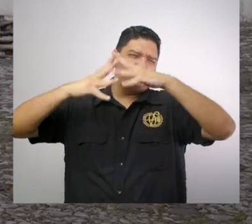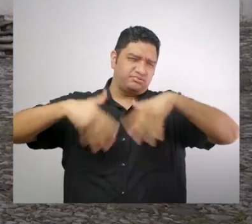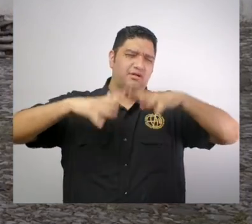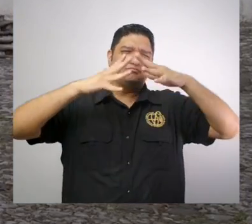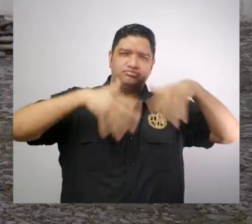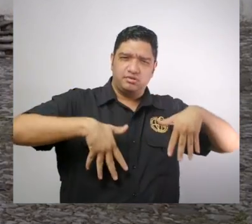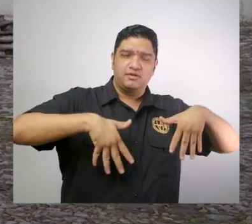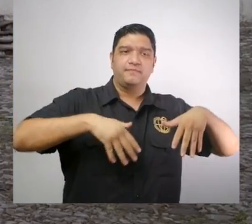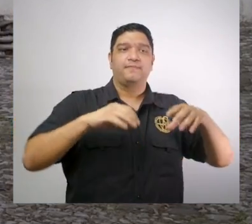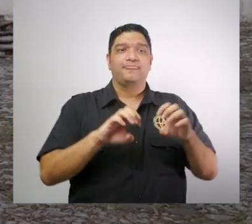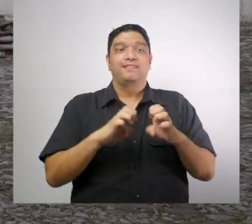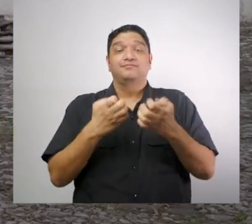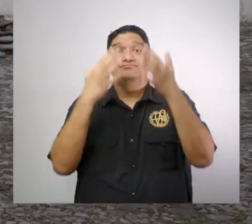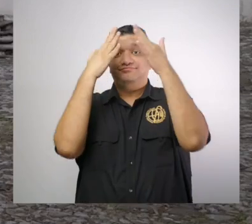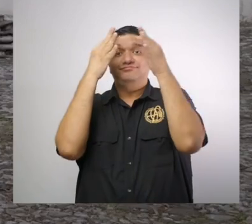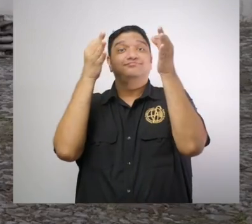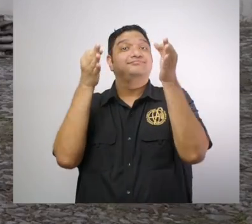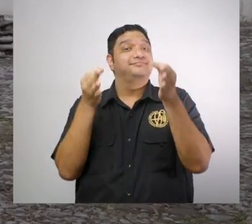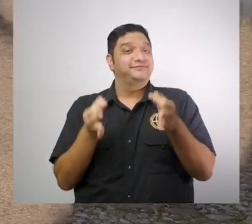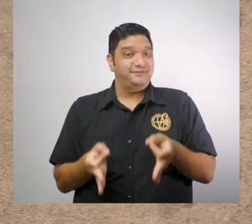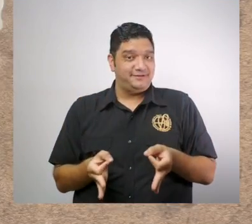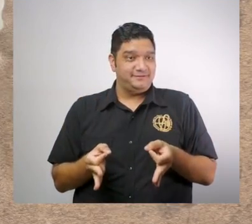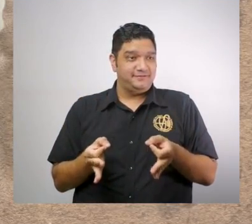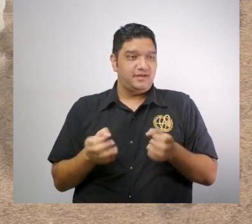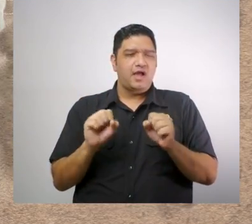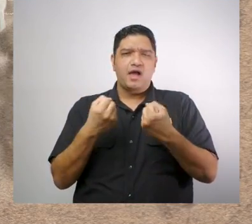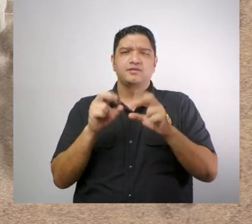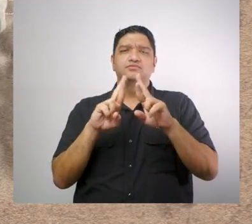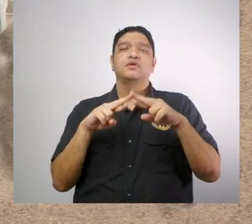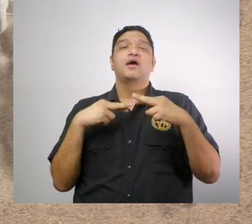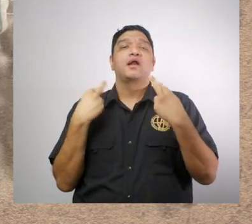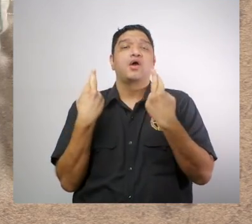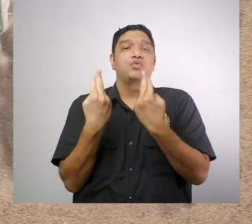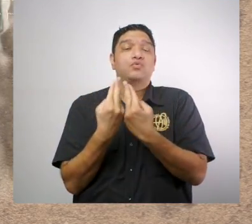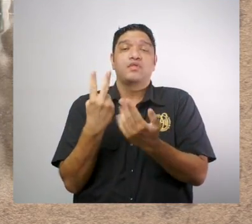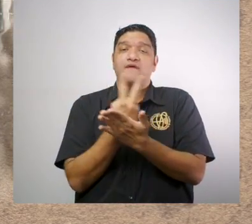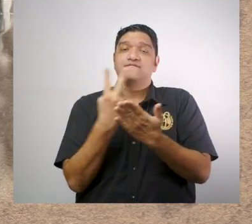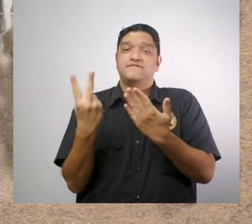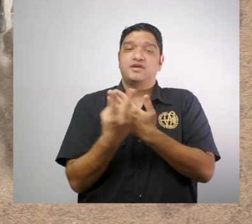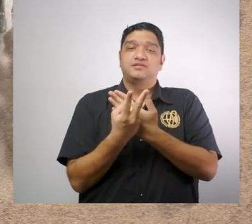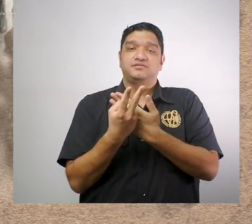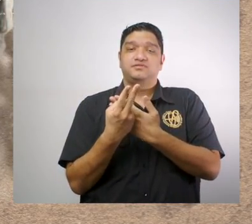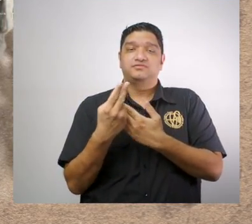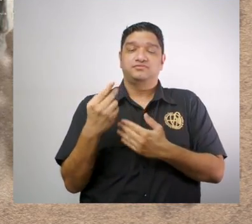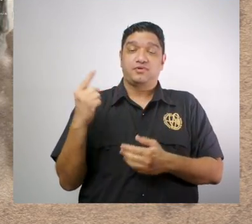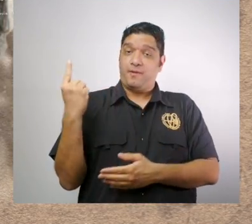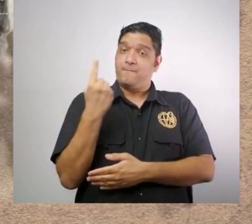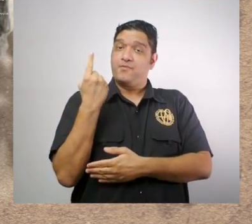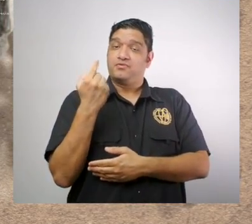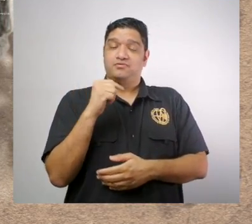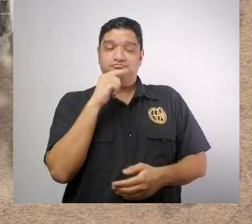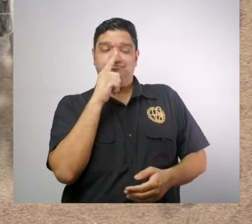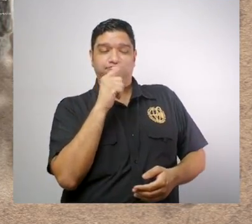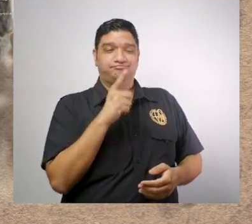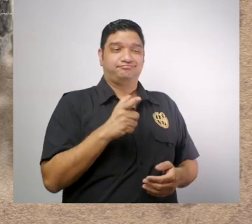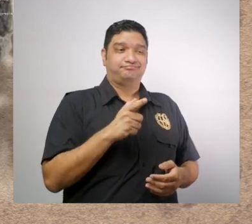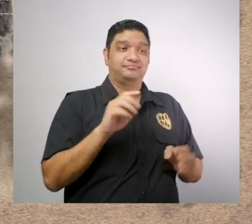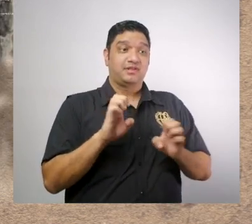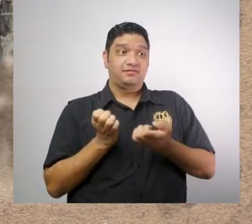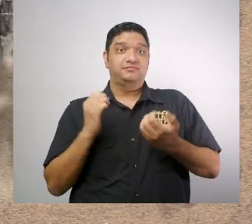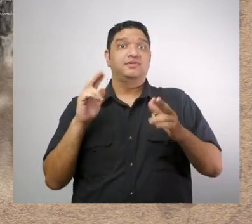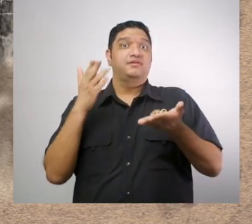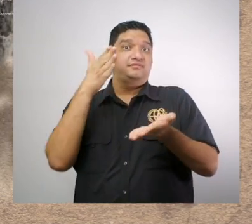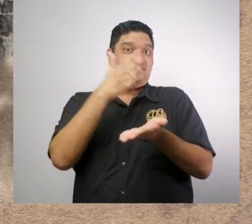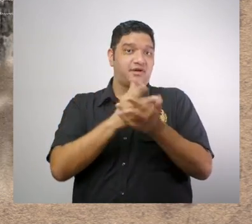se decide hacer una reunión notable de vecinos los días 14 y 15 de